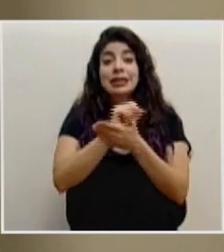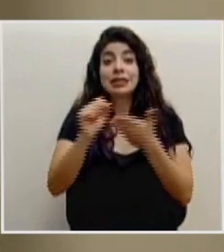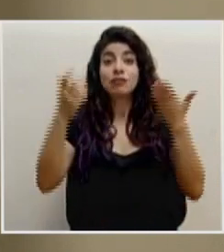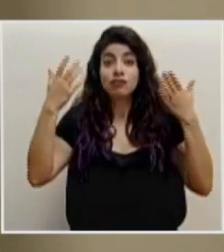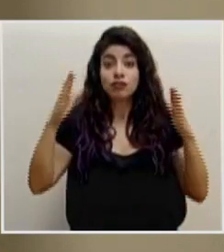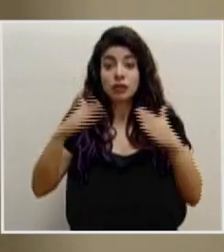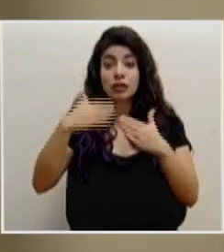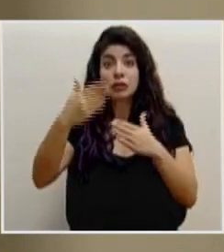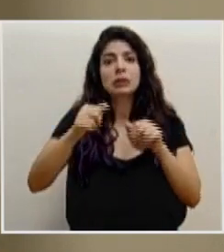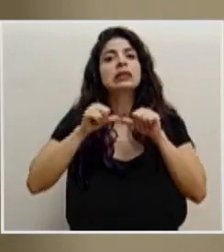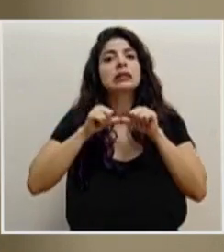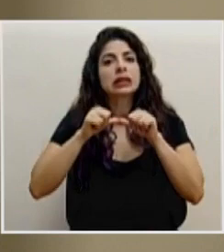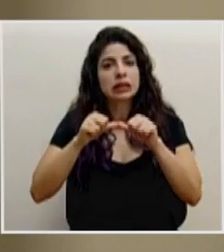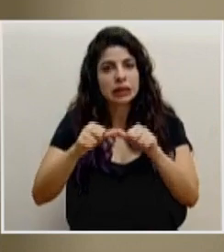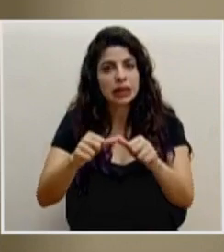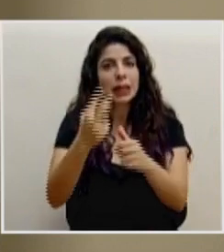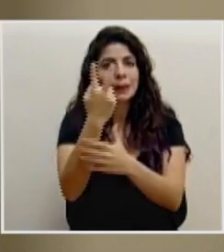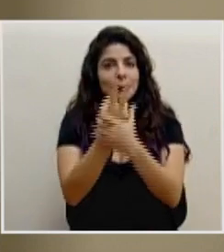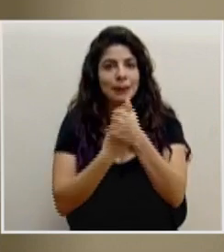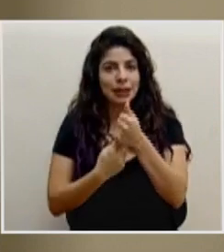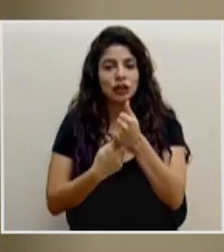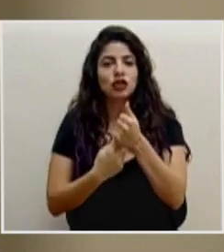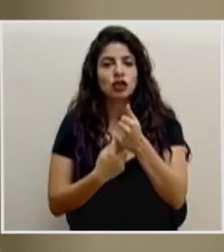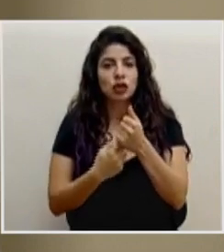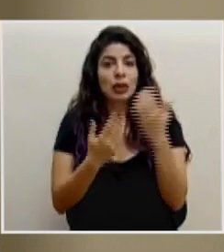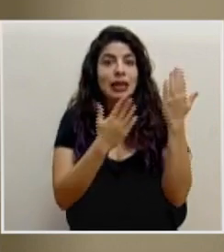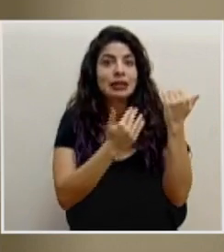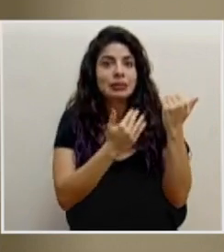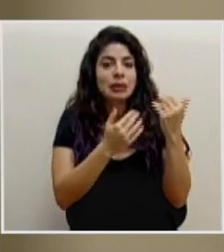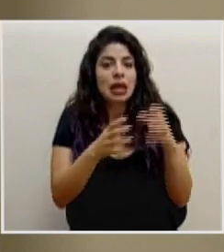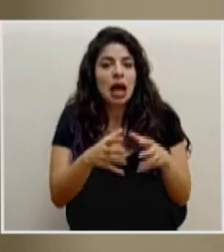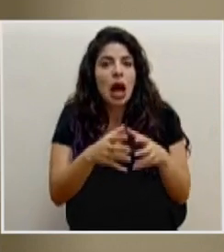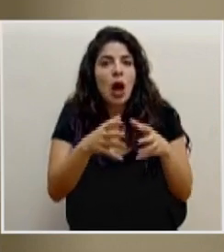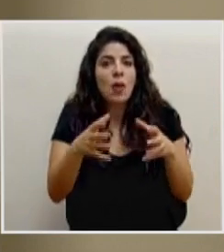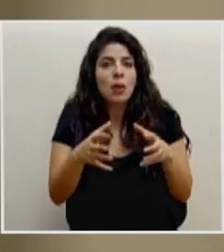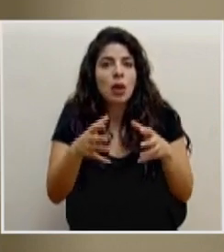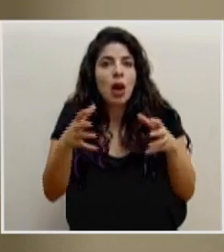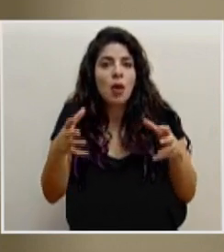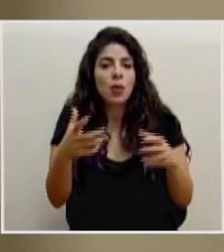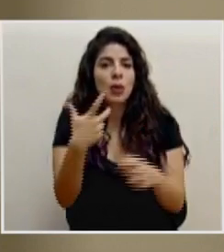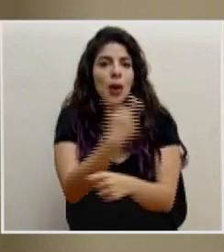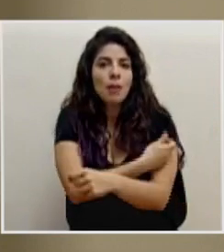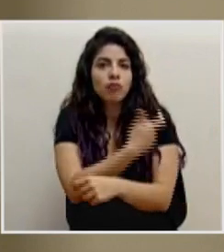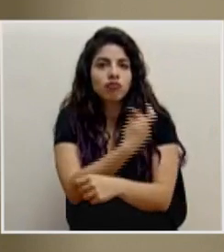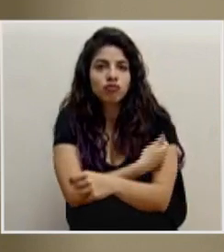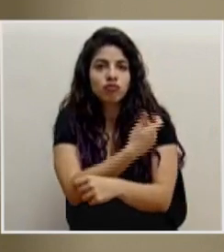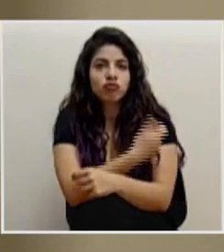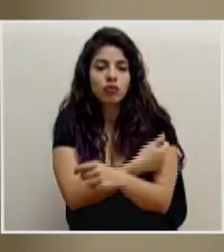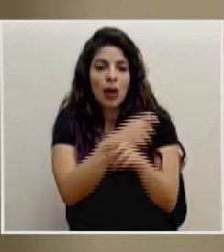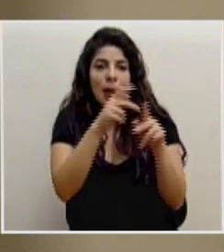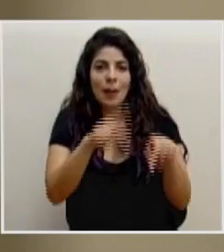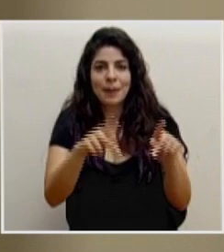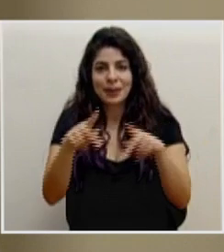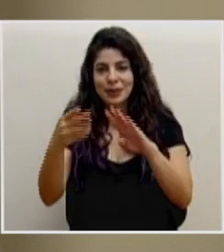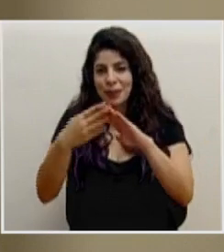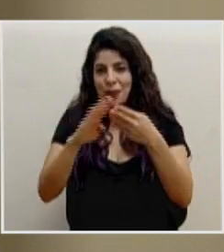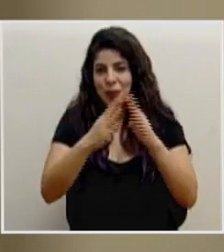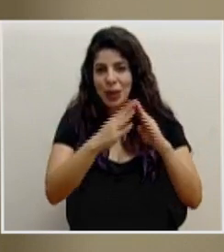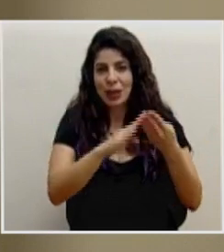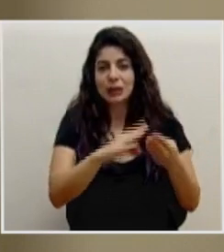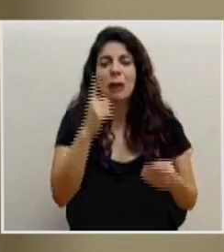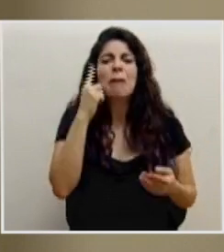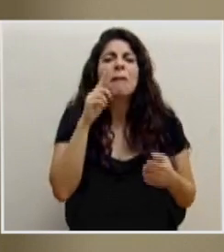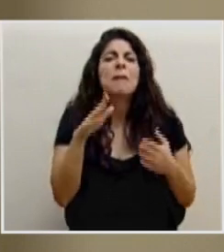Santa, donde esperamos también incrementar el número de dosis que se están aplicando a nuestra población